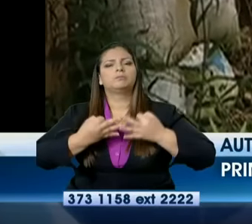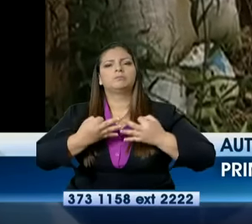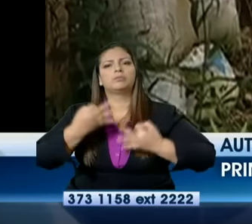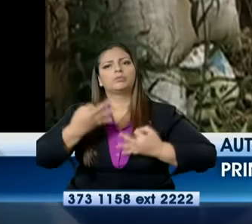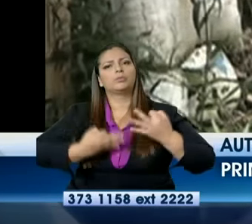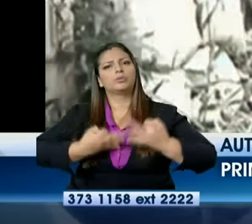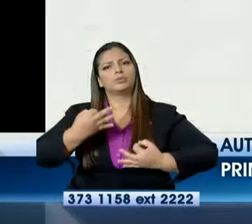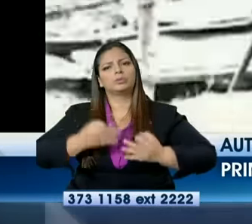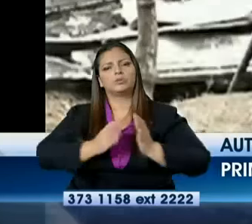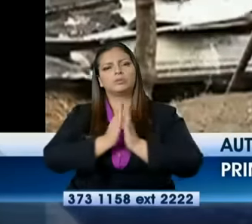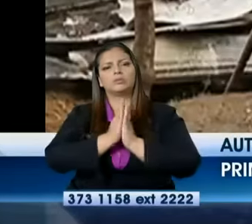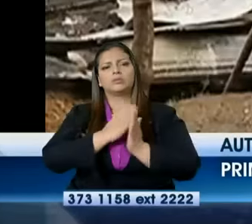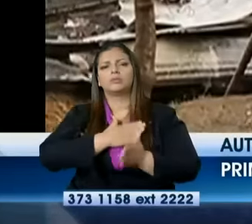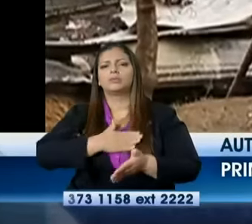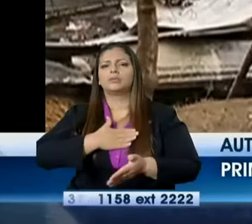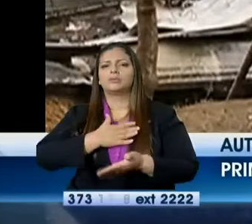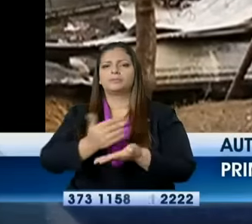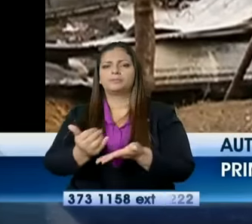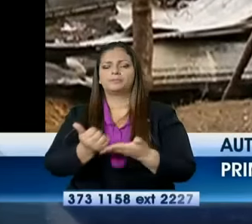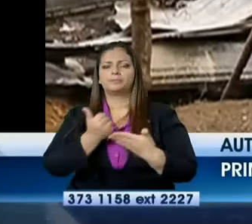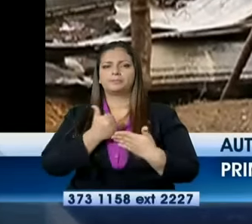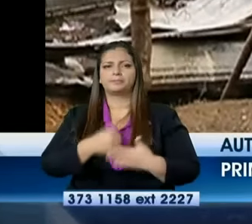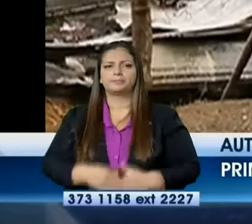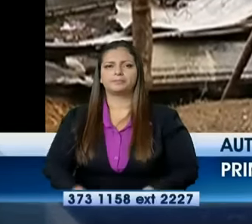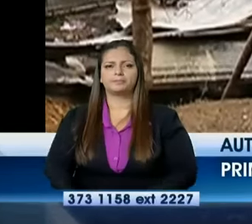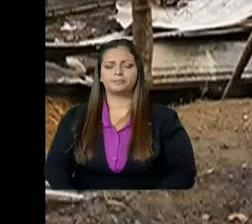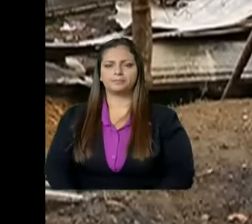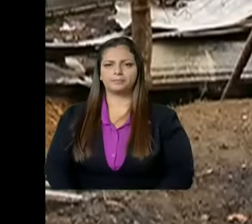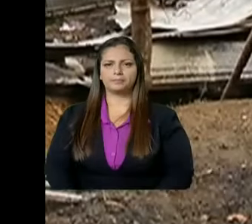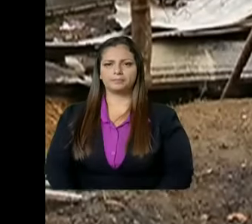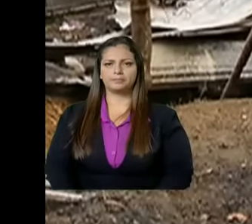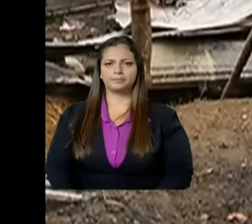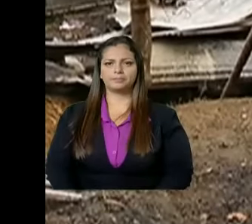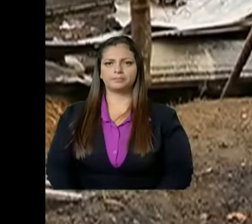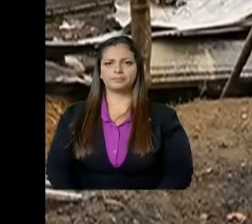favor que me ayuden. Informó Julio César Sabona.